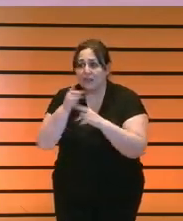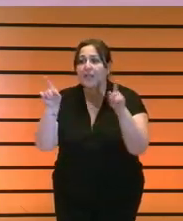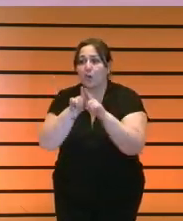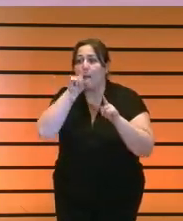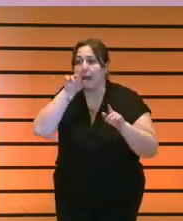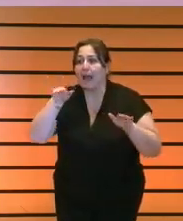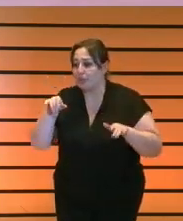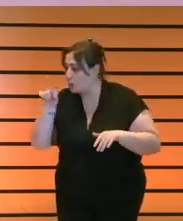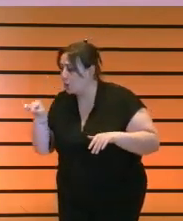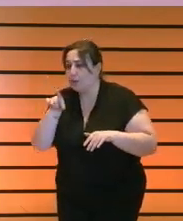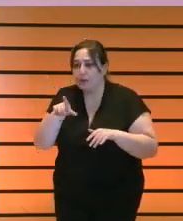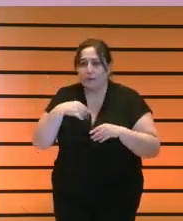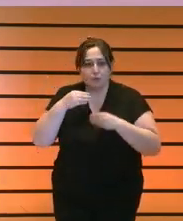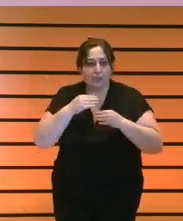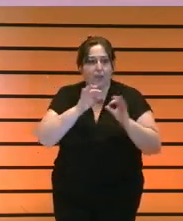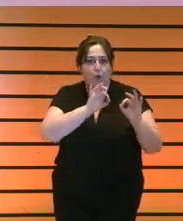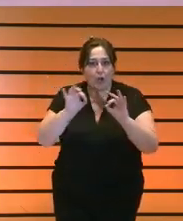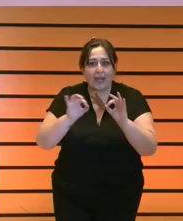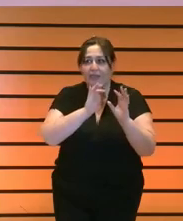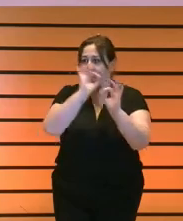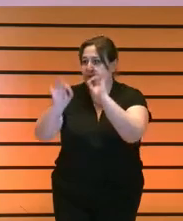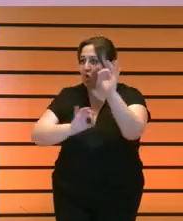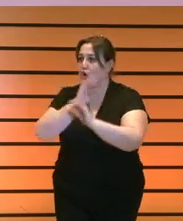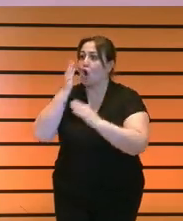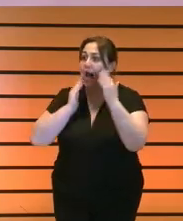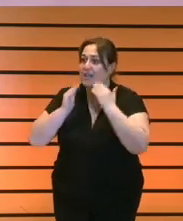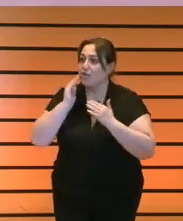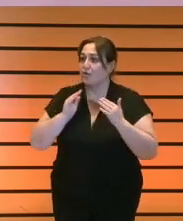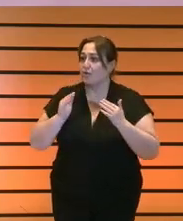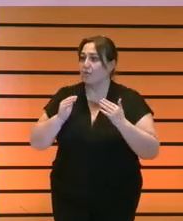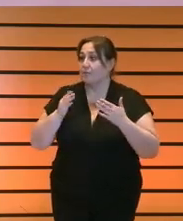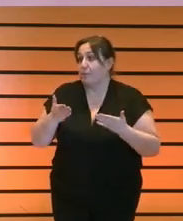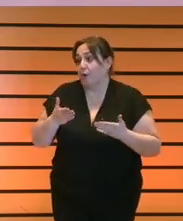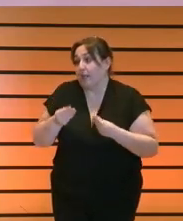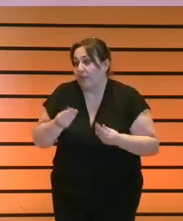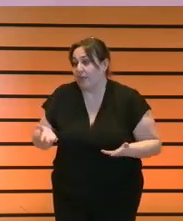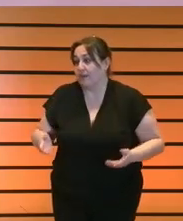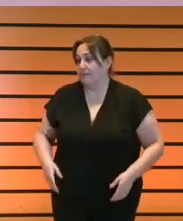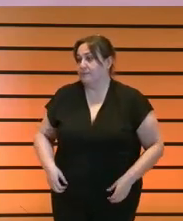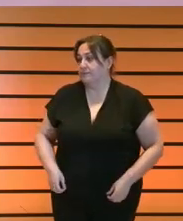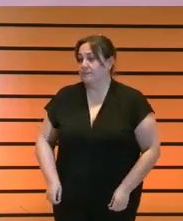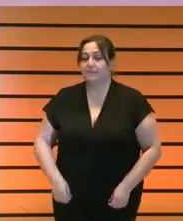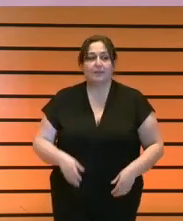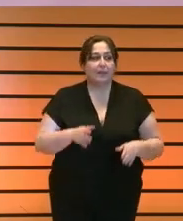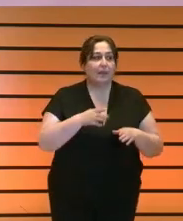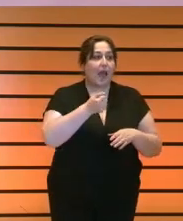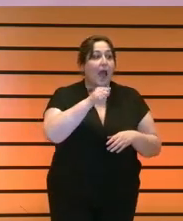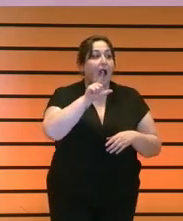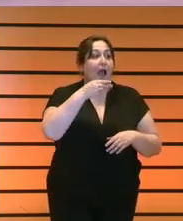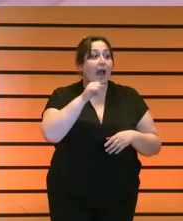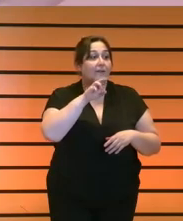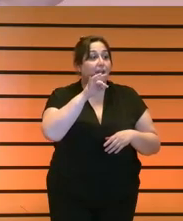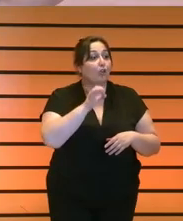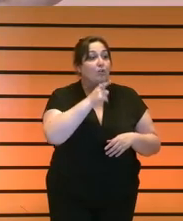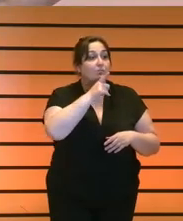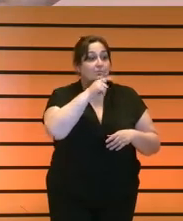buenamente podemos, con estructura, con organización, con cariño, claro, pero pongamos manos a la obra. Alberto, cada